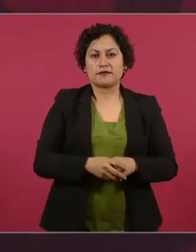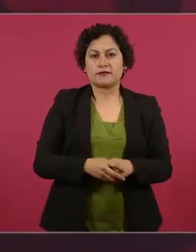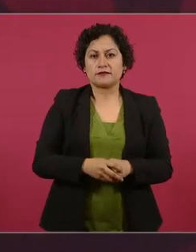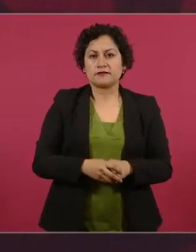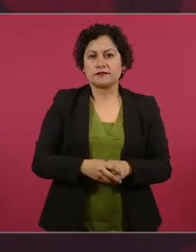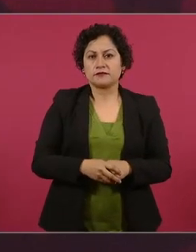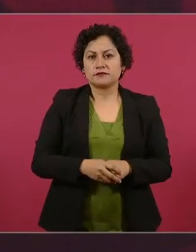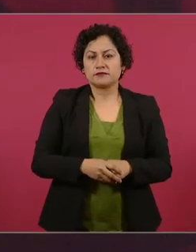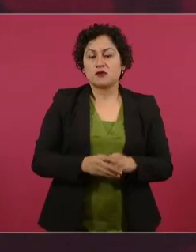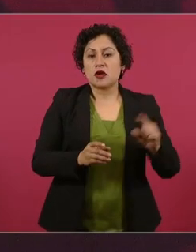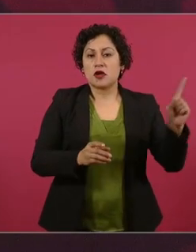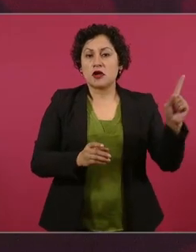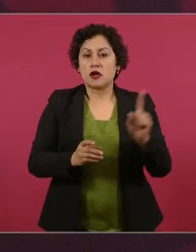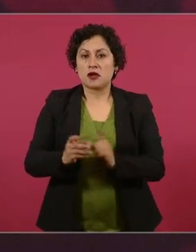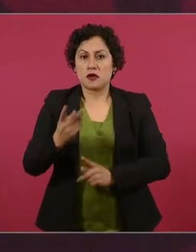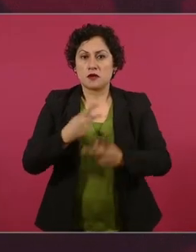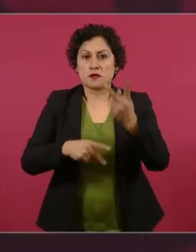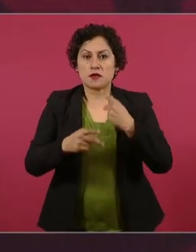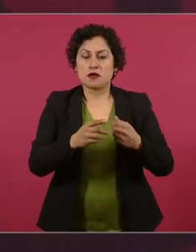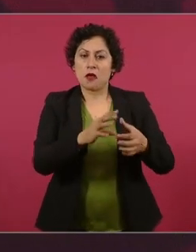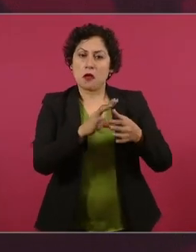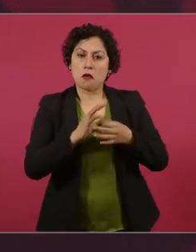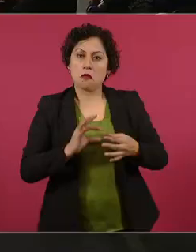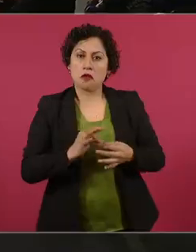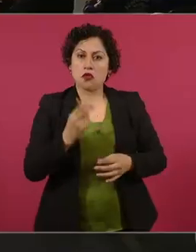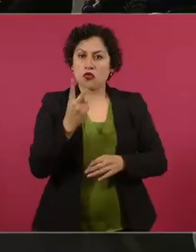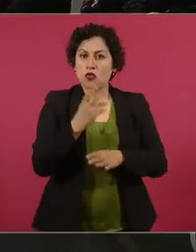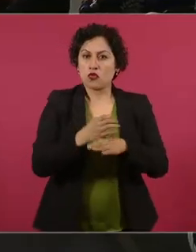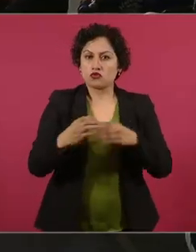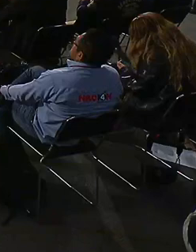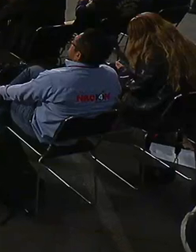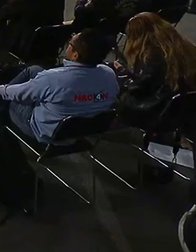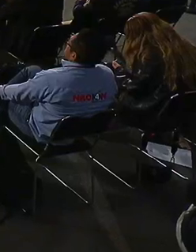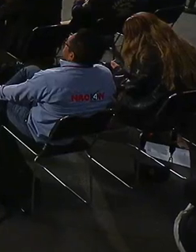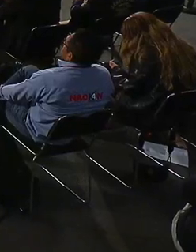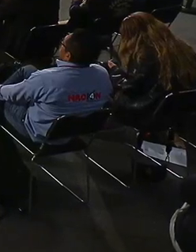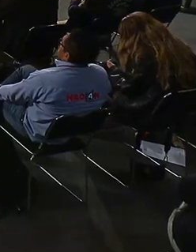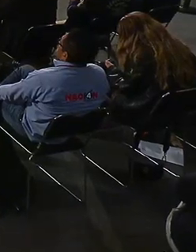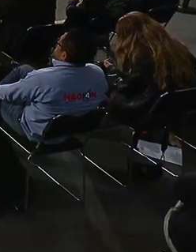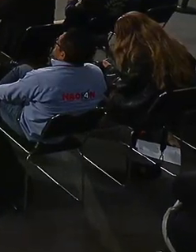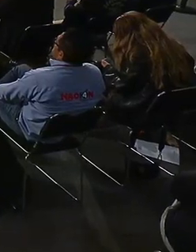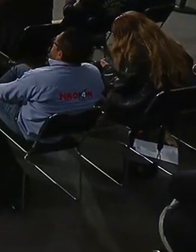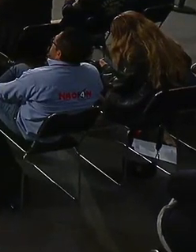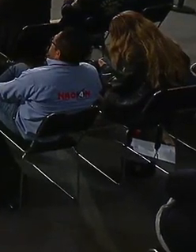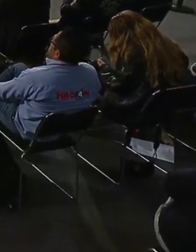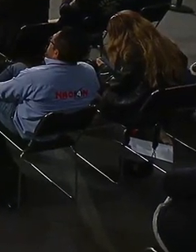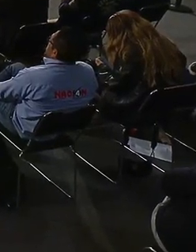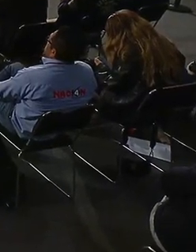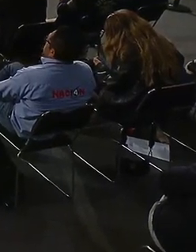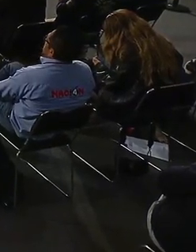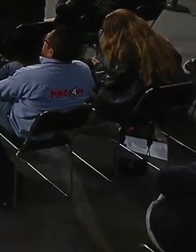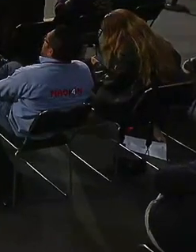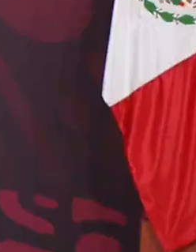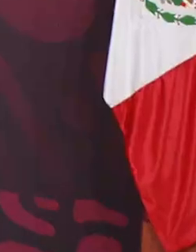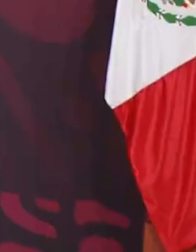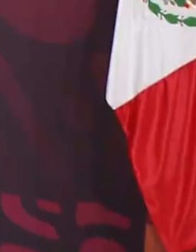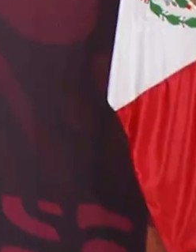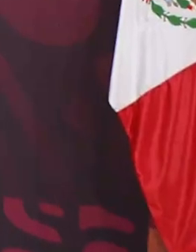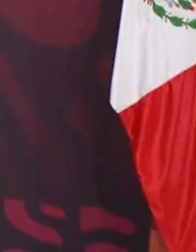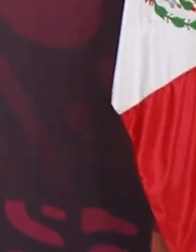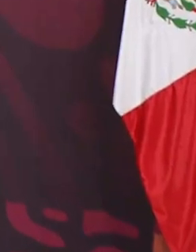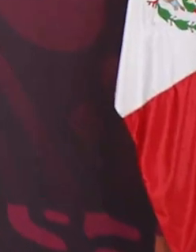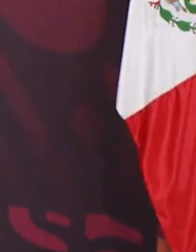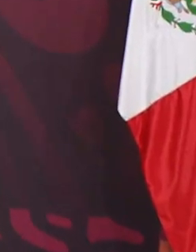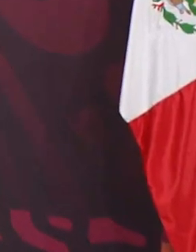me trató dos cosas así de entrada, o me preguntó, uno sobre el cobre,